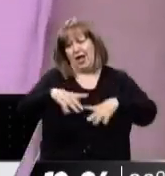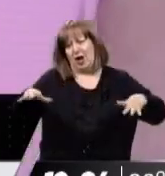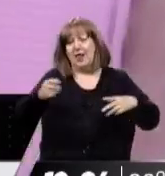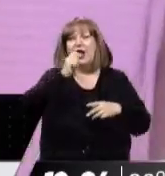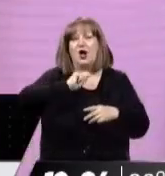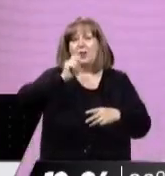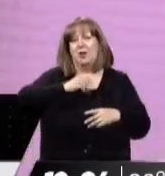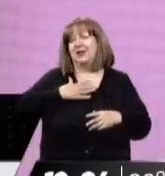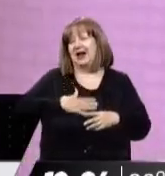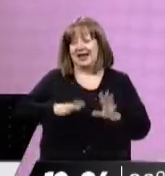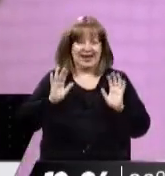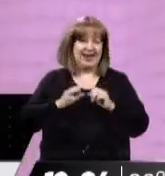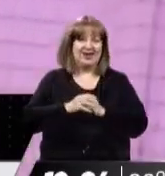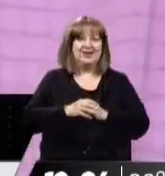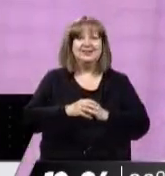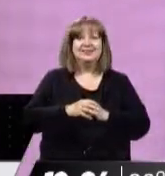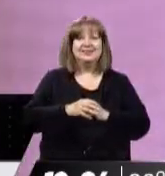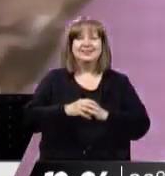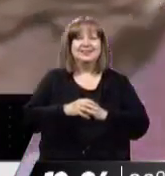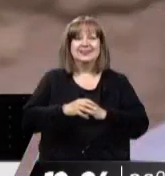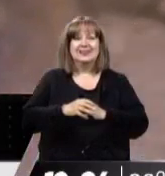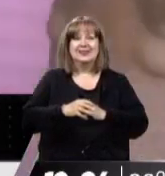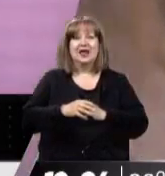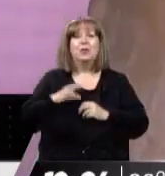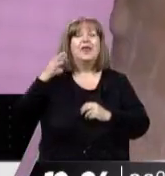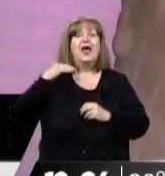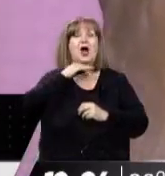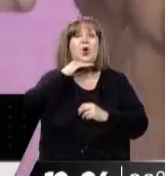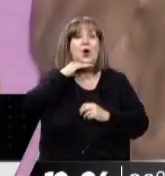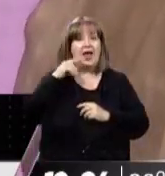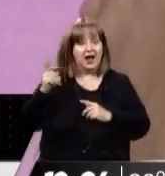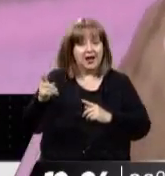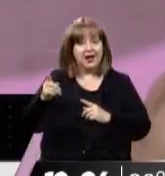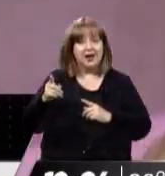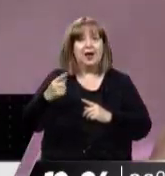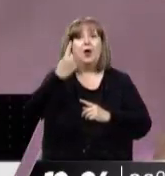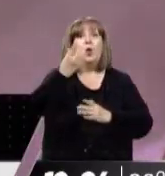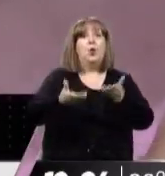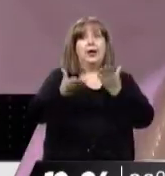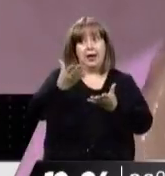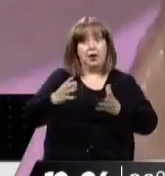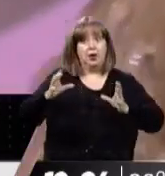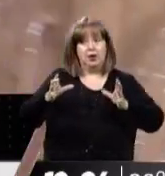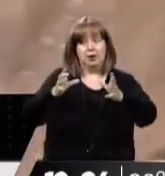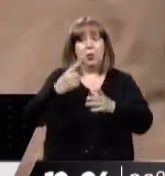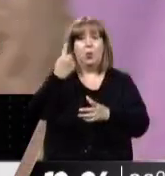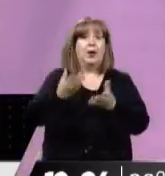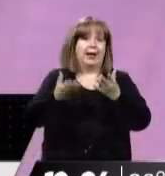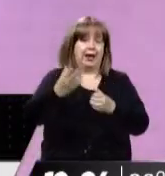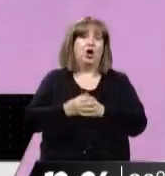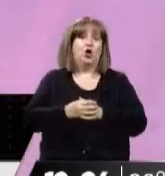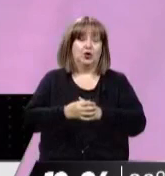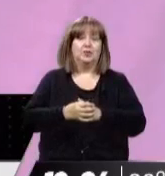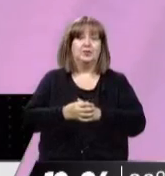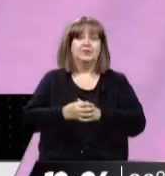engorda, chicas. Hay que disfrutar. Bueno, ¿y va a mandar a Imacio también? Por supuesto, te mandamos un kilo para que lo prueben. ¿Les alcanza? Sí, sí.